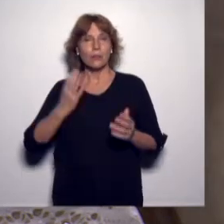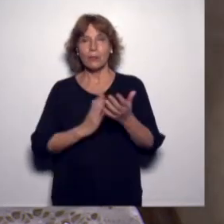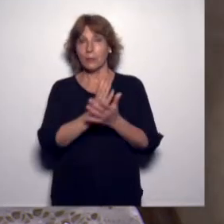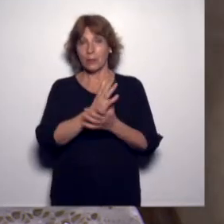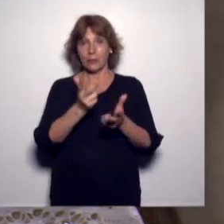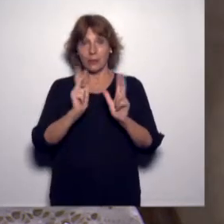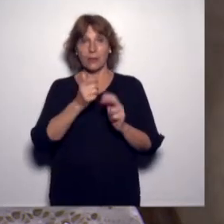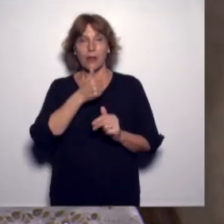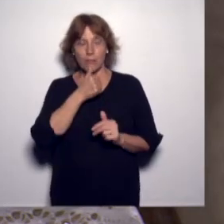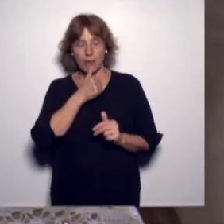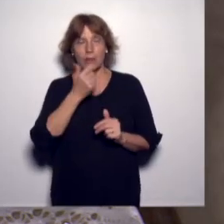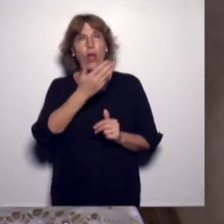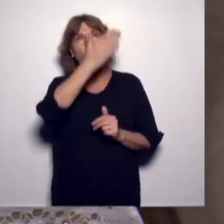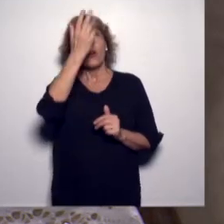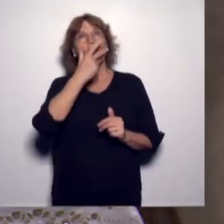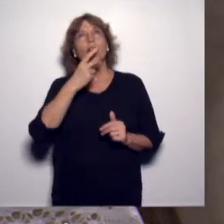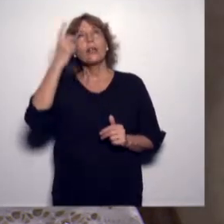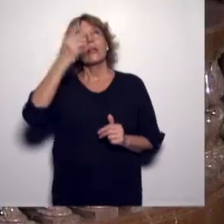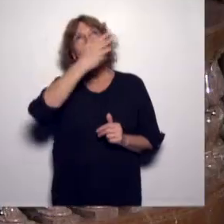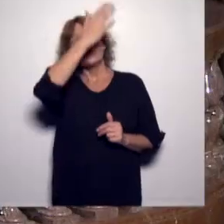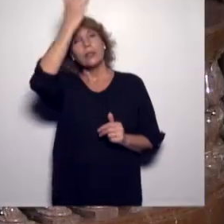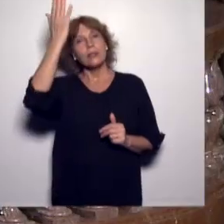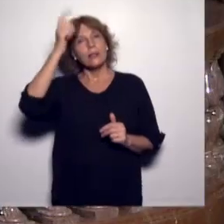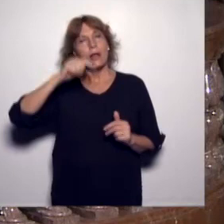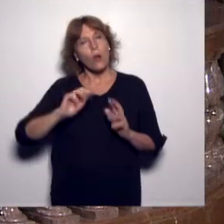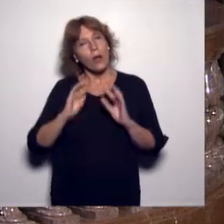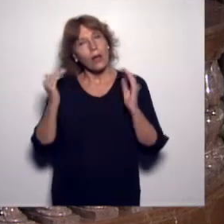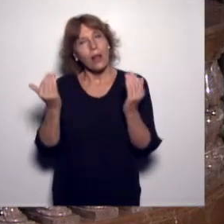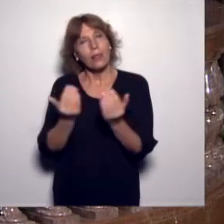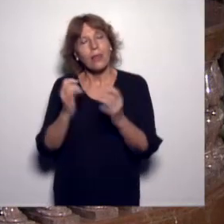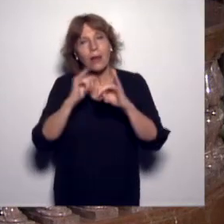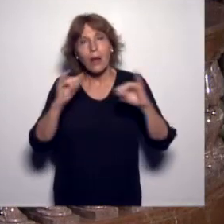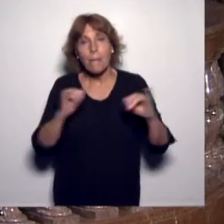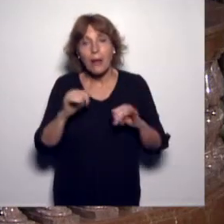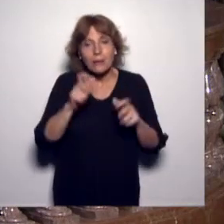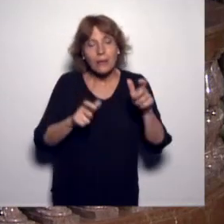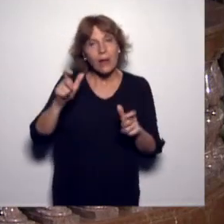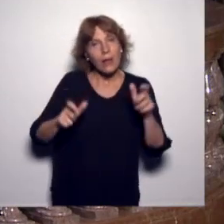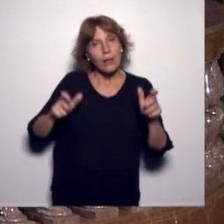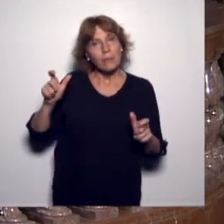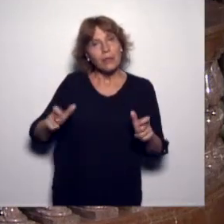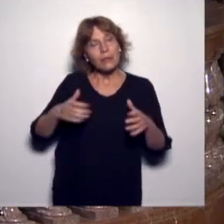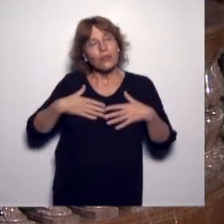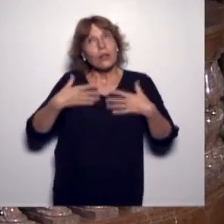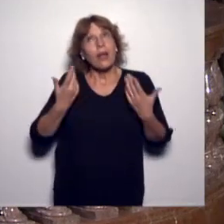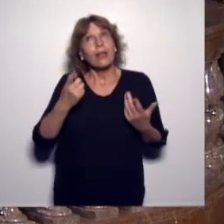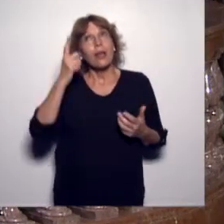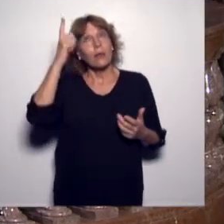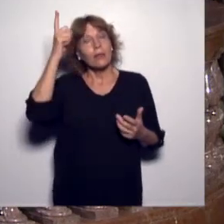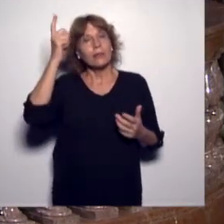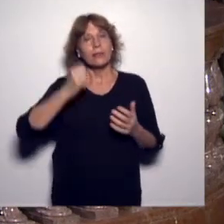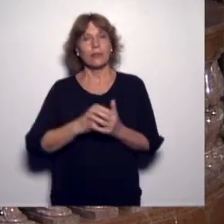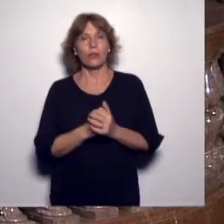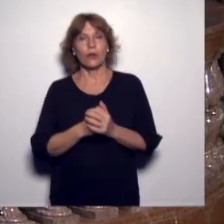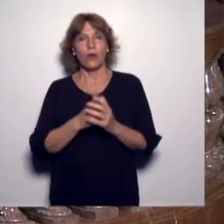eterna. Gloria a Dios en el cielo y en la tierra paz a los hombres que ama el